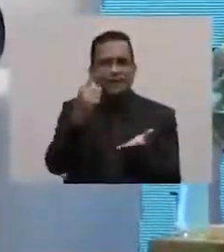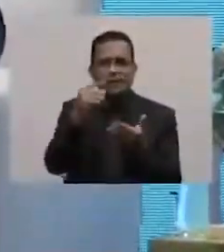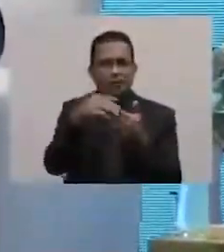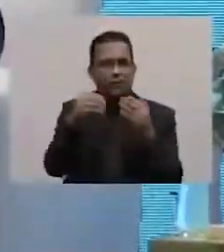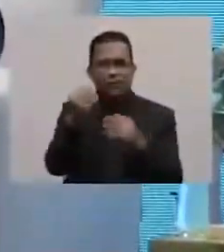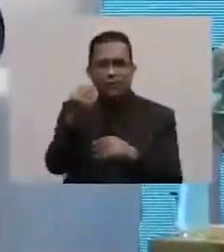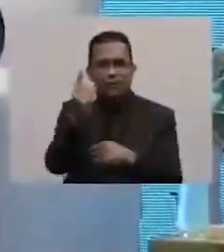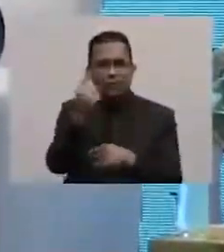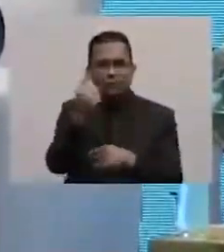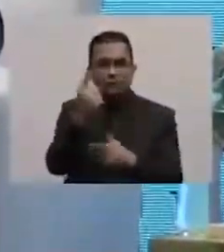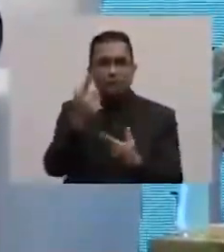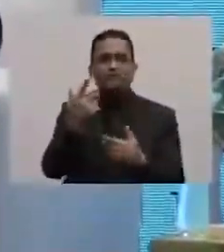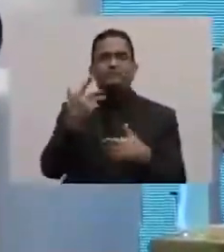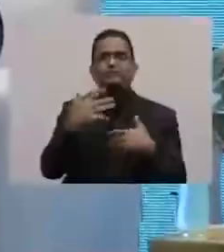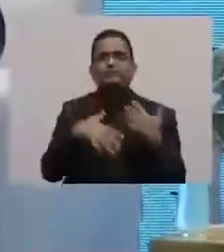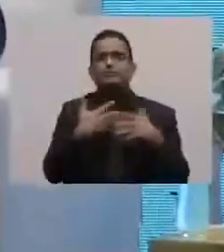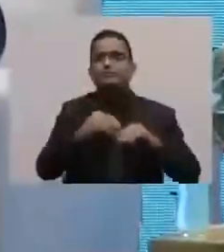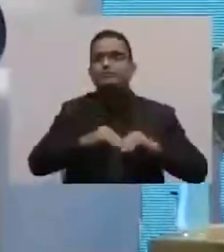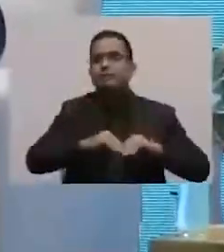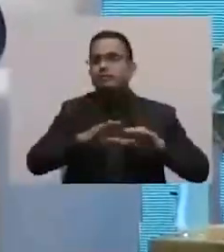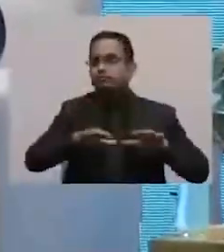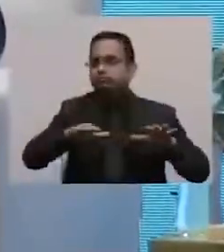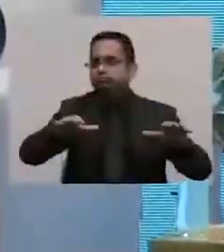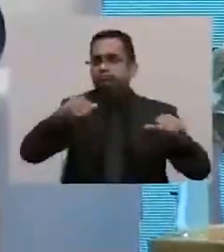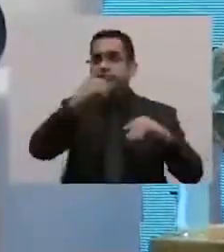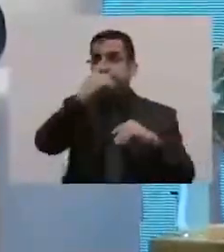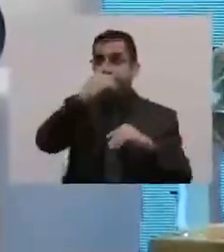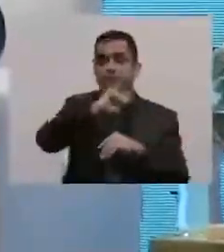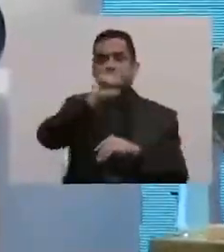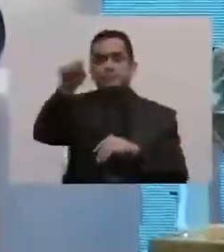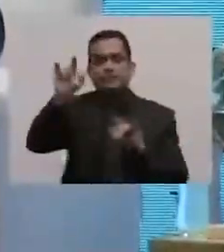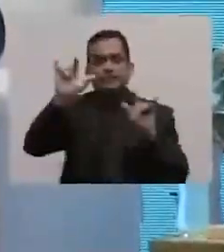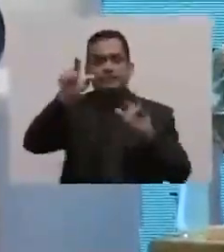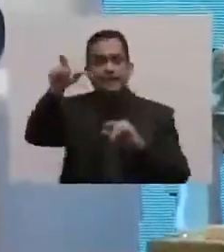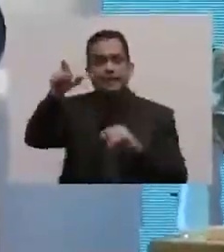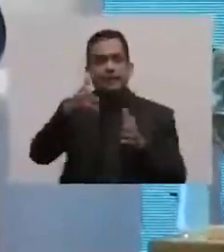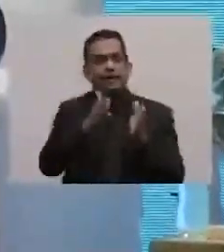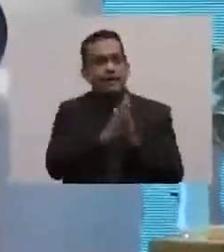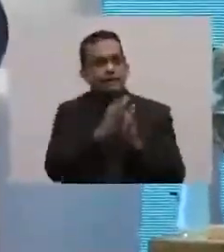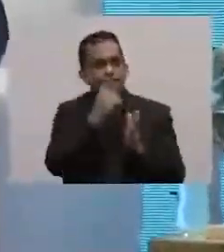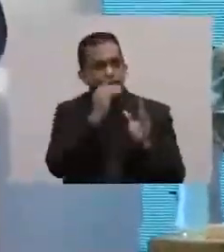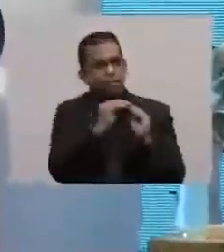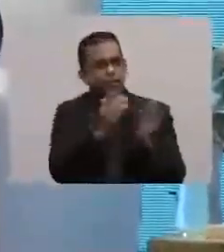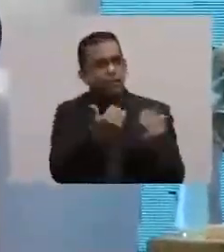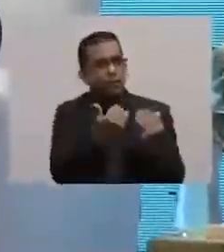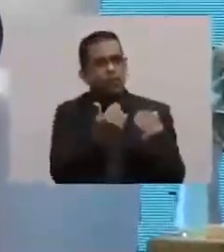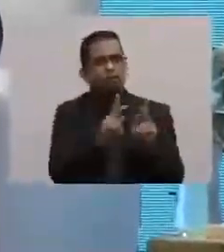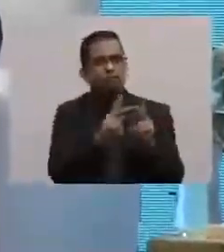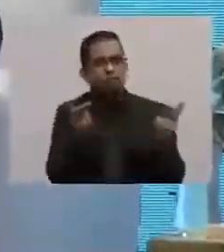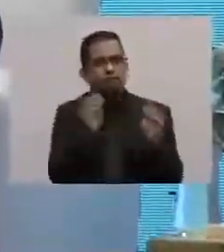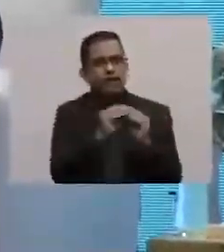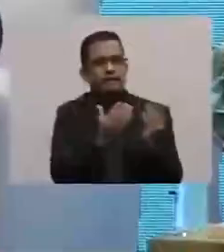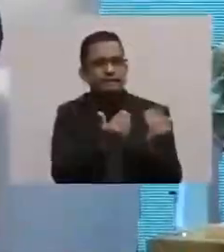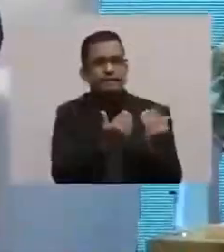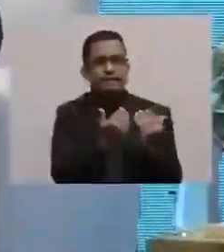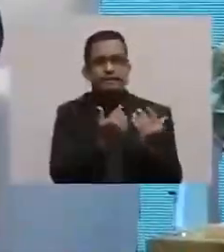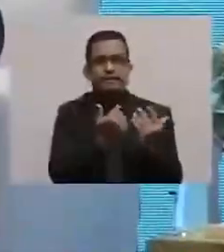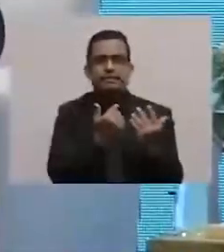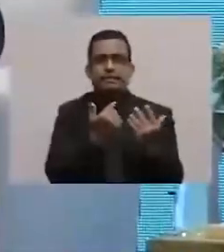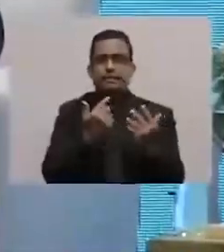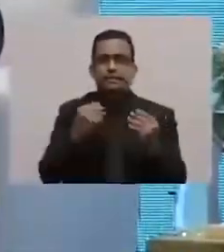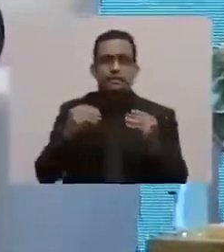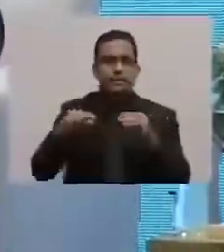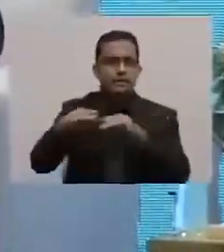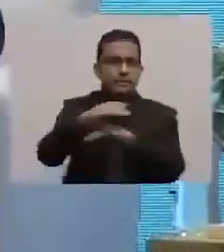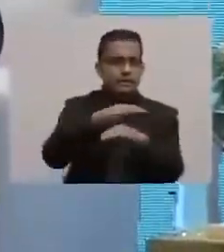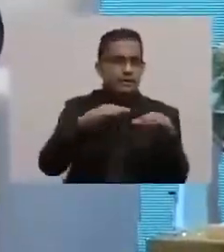comenzó por ahí. Después apareció el comunicado del Grupo de Santiago pidiendo respeto a la voluntad popular. Se